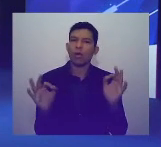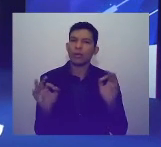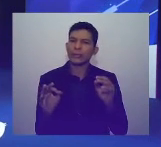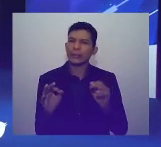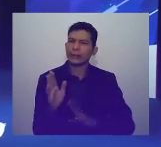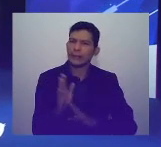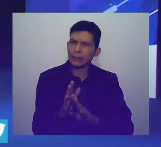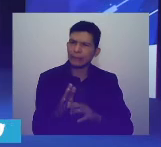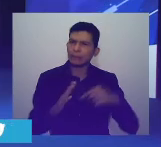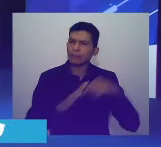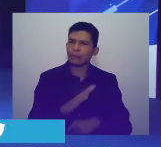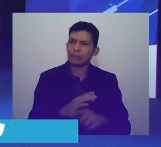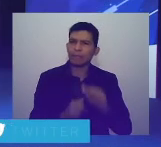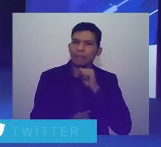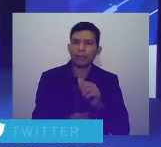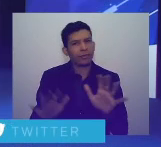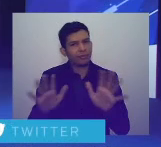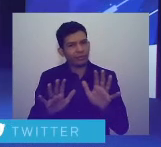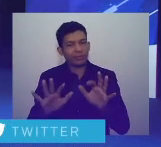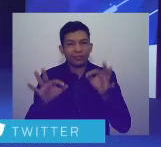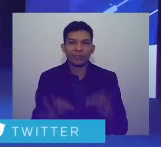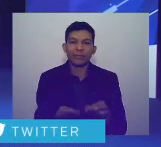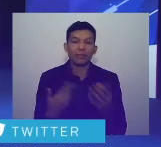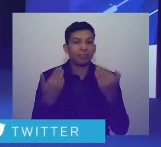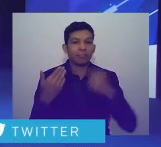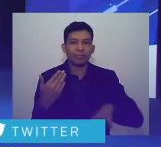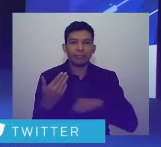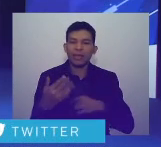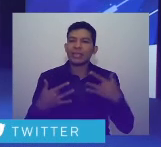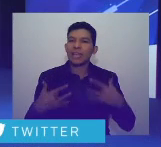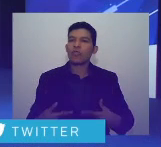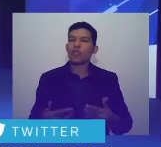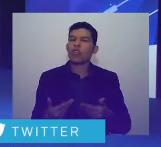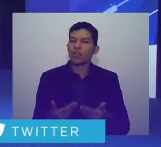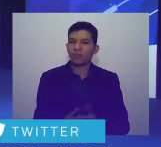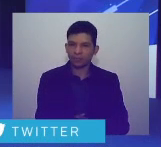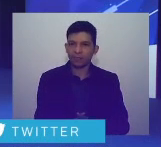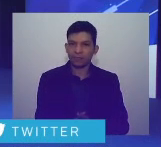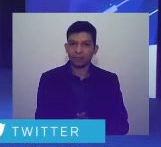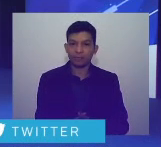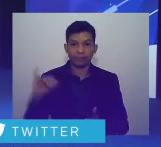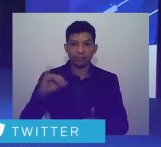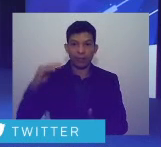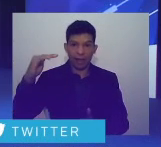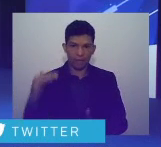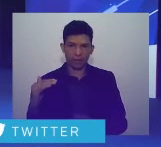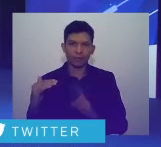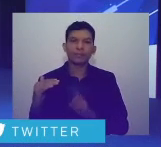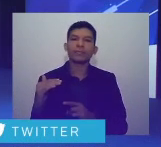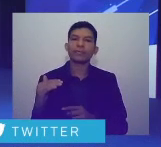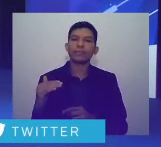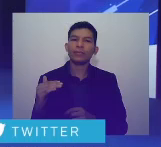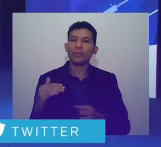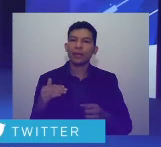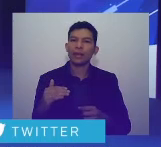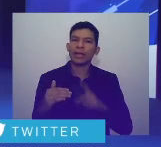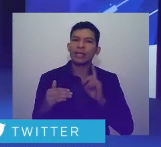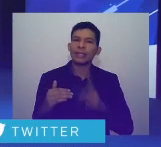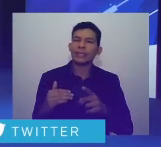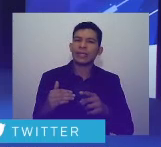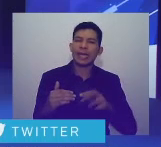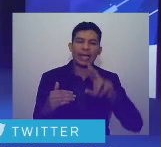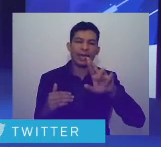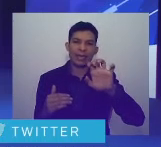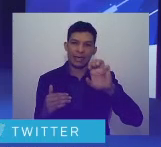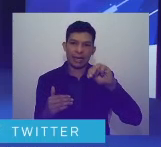abajo tenemos un dispositivo que ayuda mucho a las personas fit, a las personas que les gusta mantenerse haciendo deporte y ta. ¿Por qué? Digamos